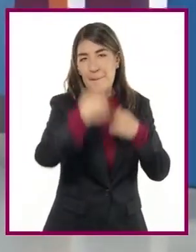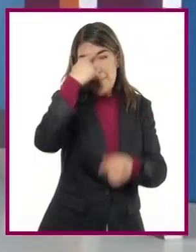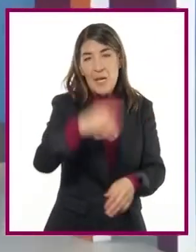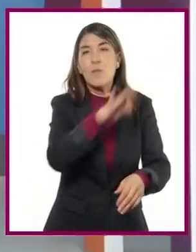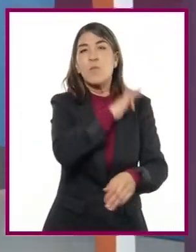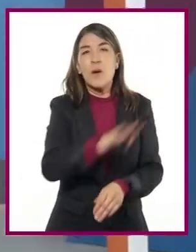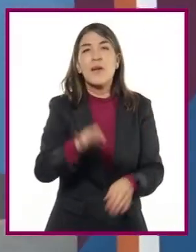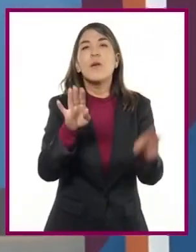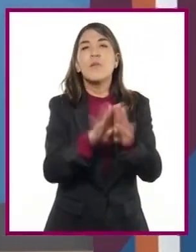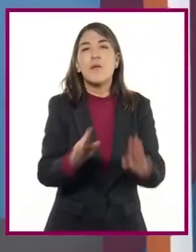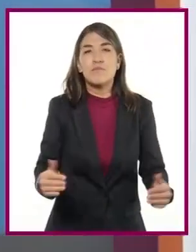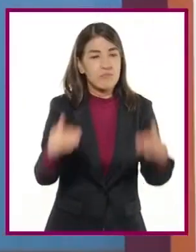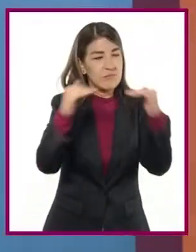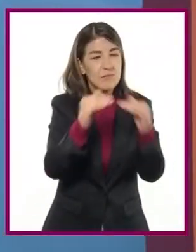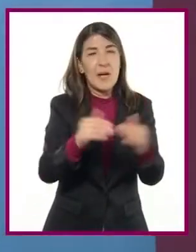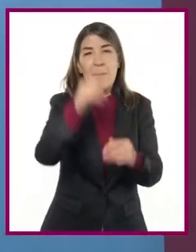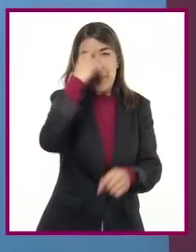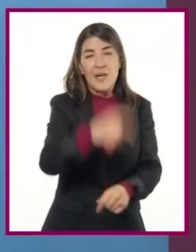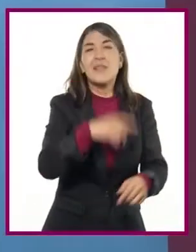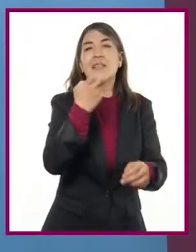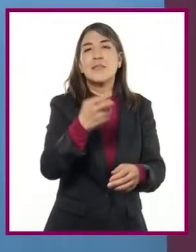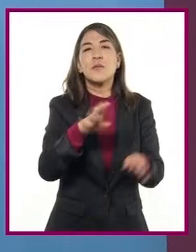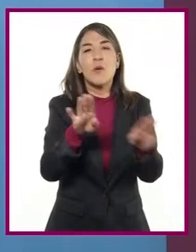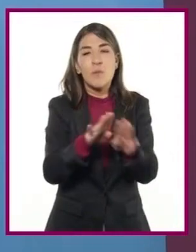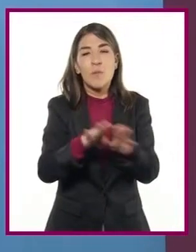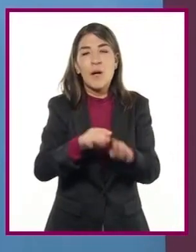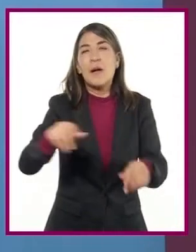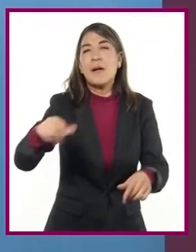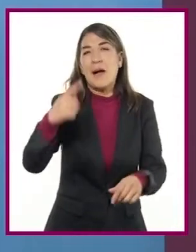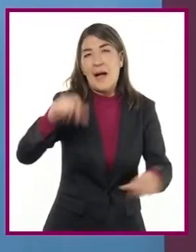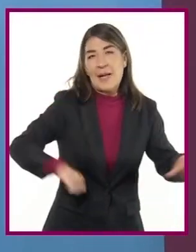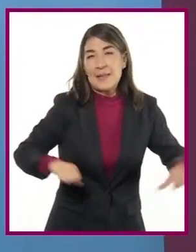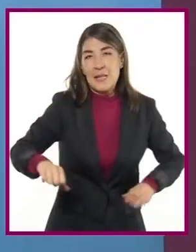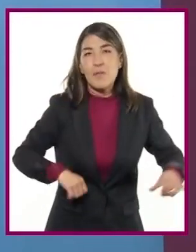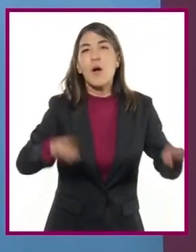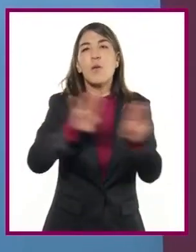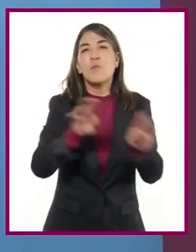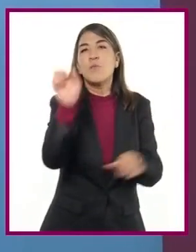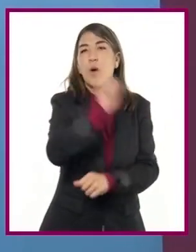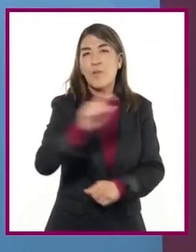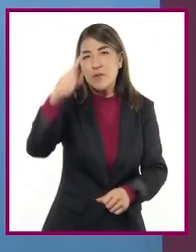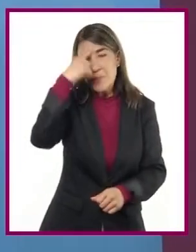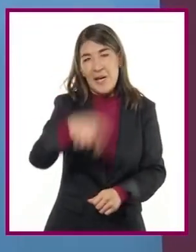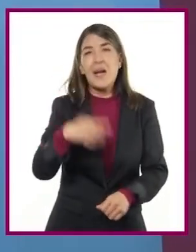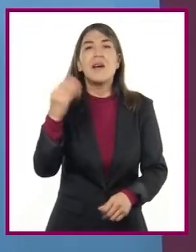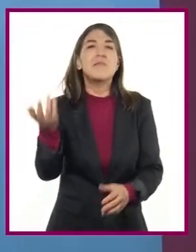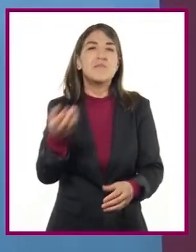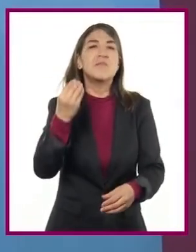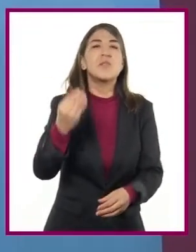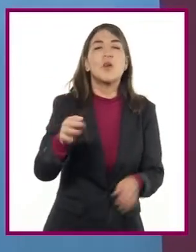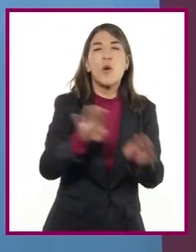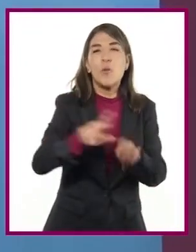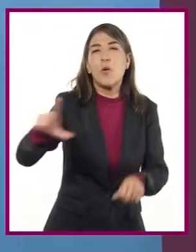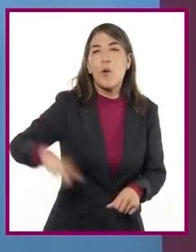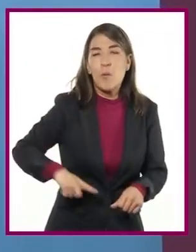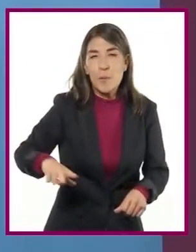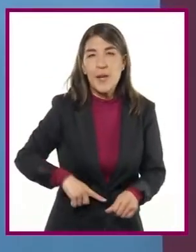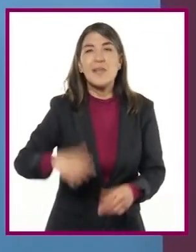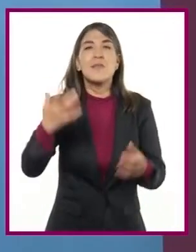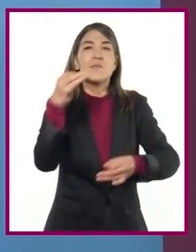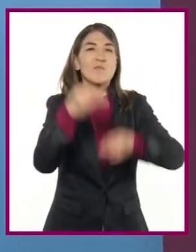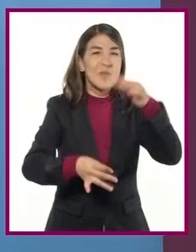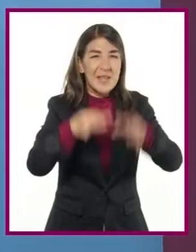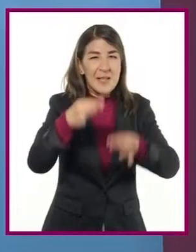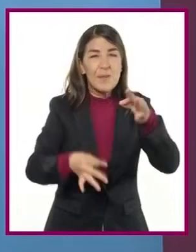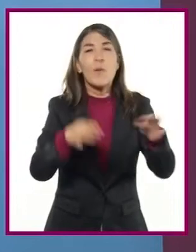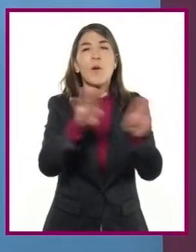de la imparcialidad en la práctica profesional de las y los servidores públicos, ya que sus acciones buscan fomentar